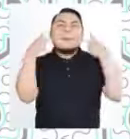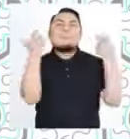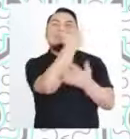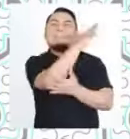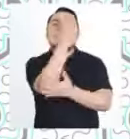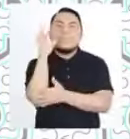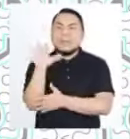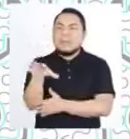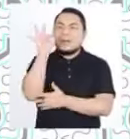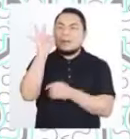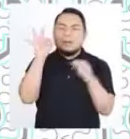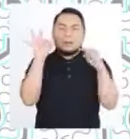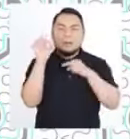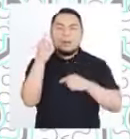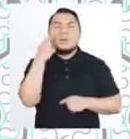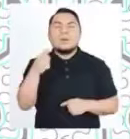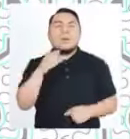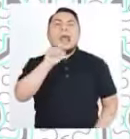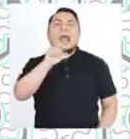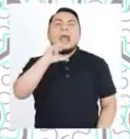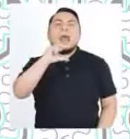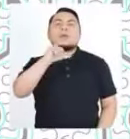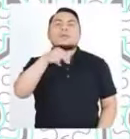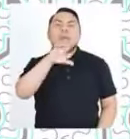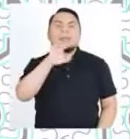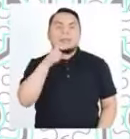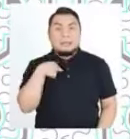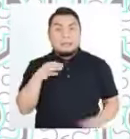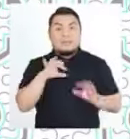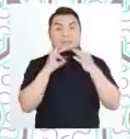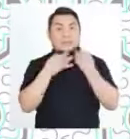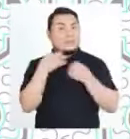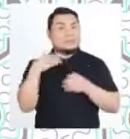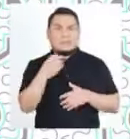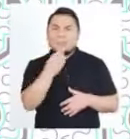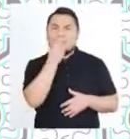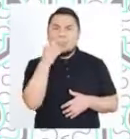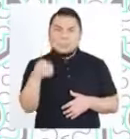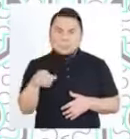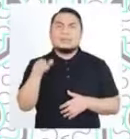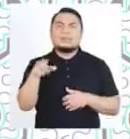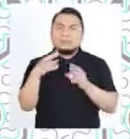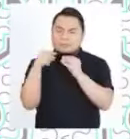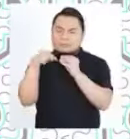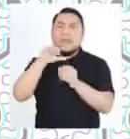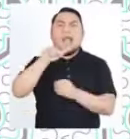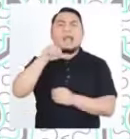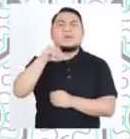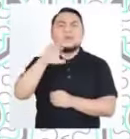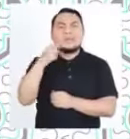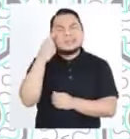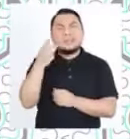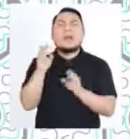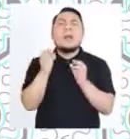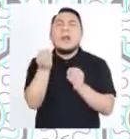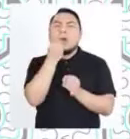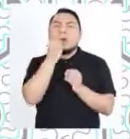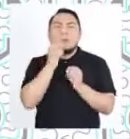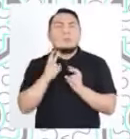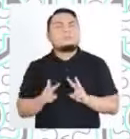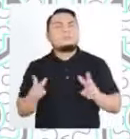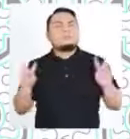uno de la Amazonía. Podríamos conocer el aguaje. Mi familia siempre lo consume y me gustaría saber su